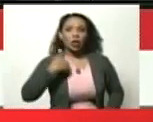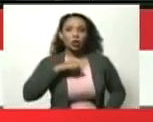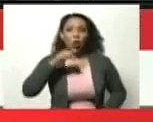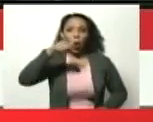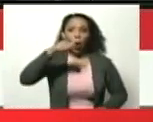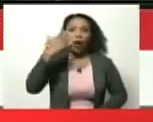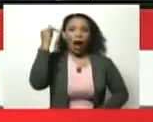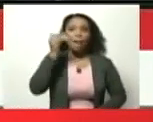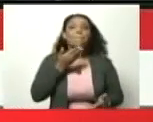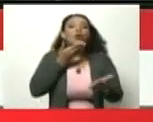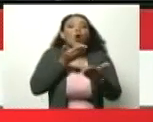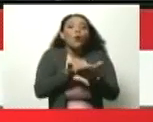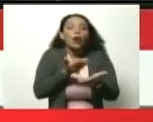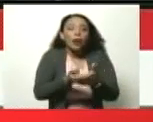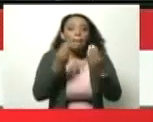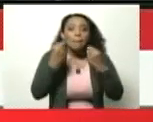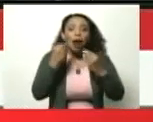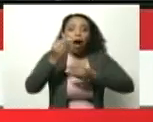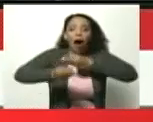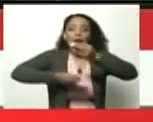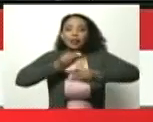propuesta para formar